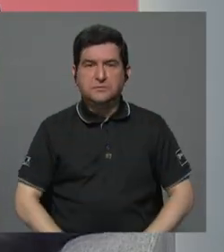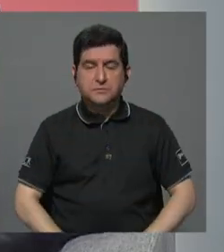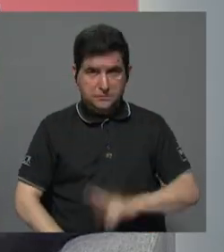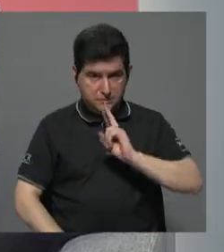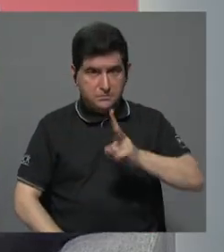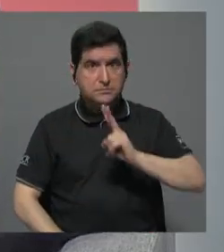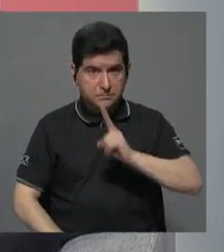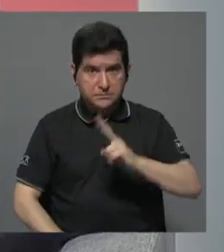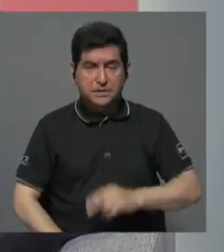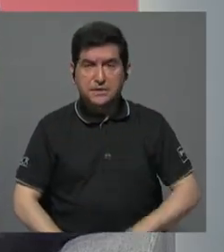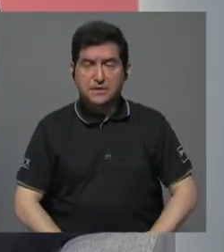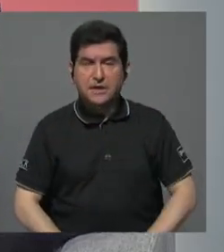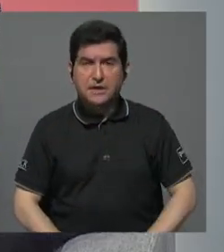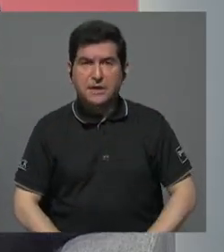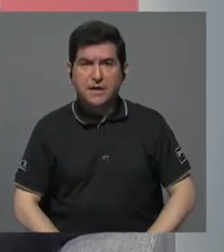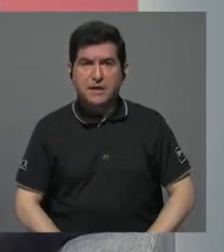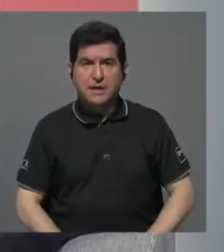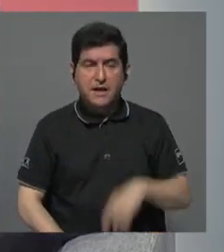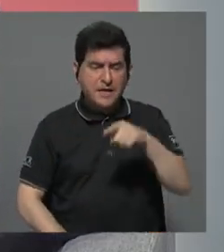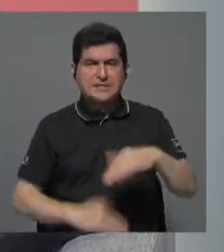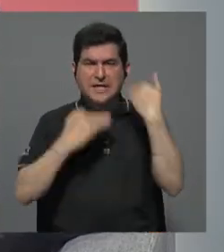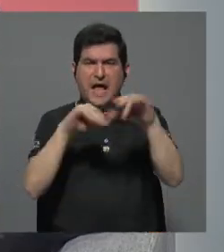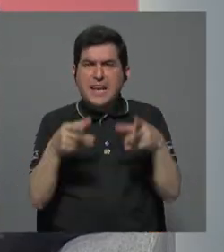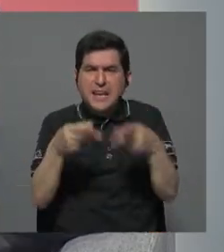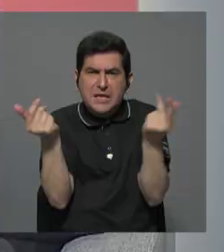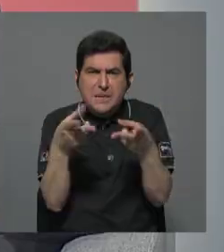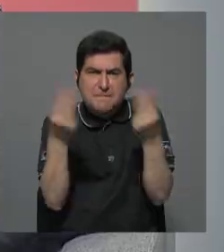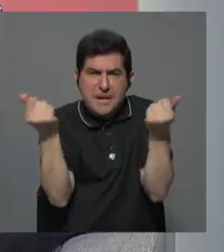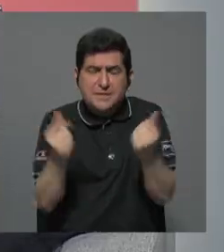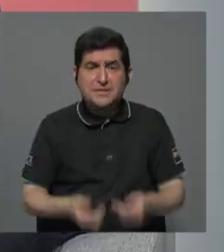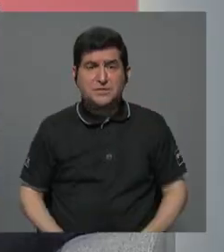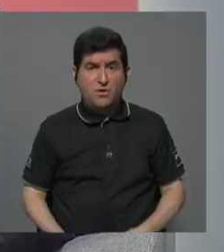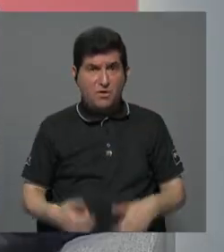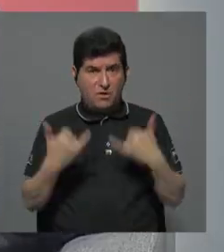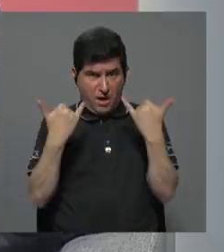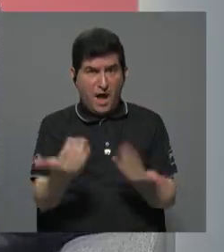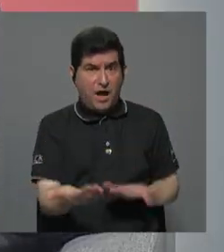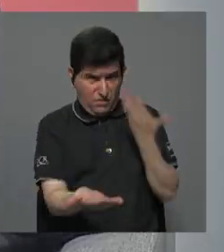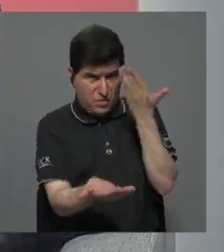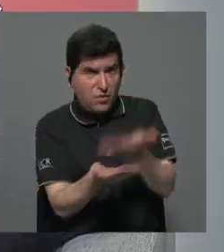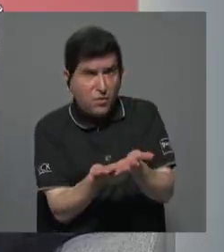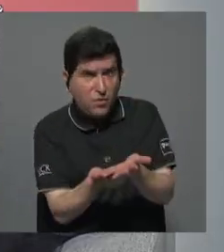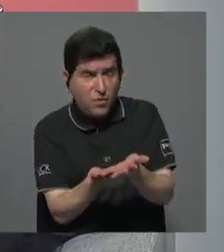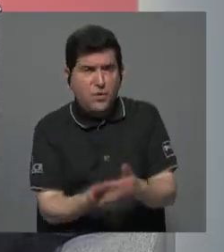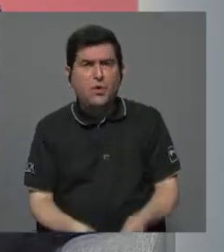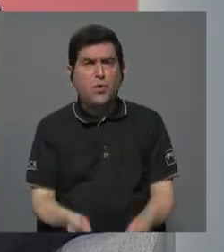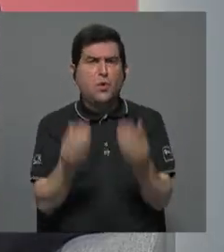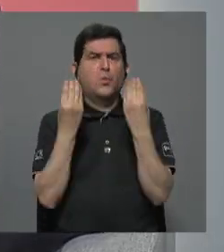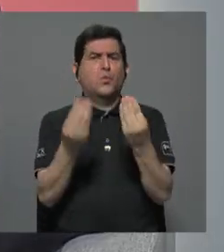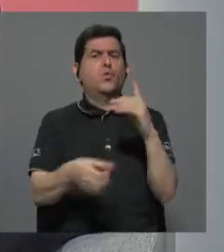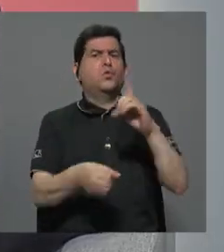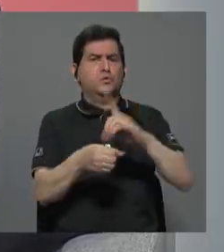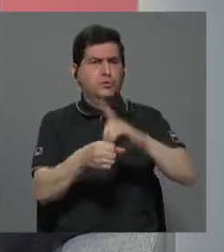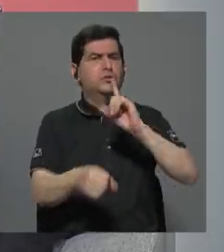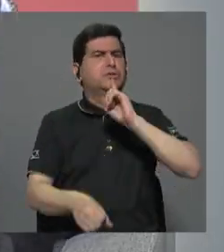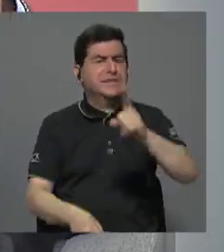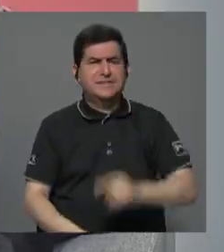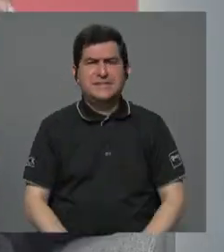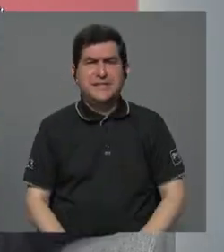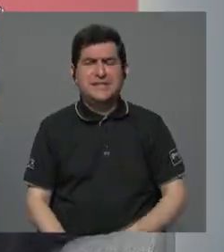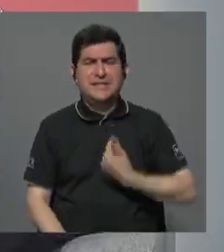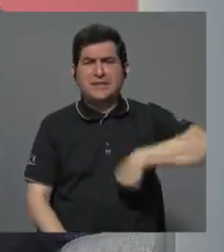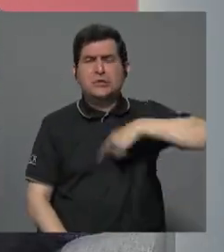definitivamente la regla fiscal como está planteada ya muchos diputados lo han dicho nos